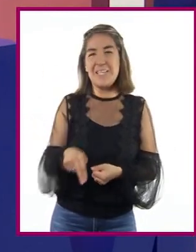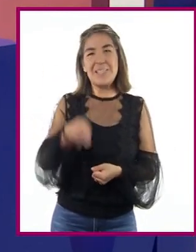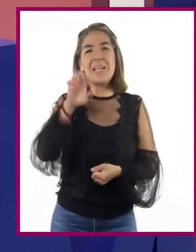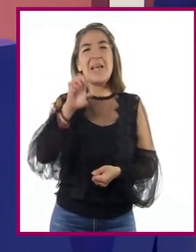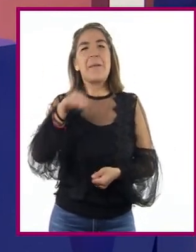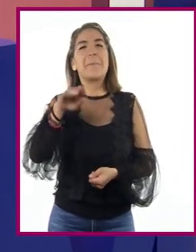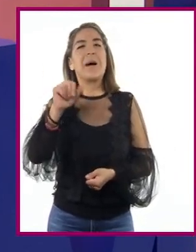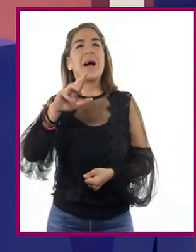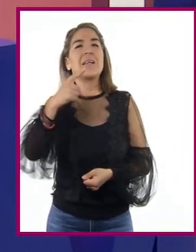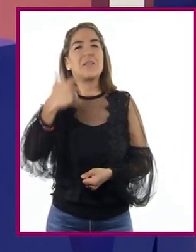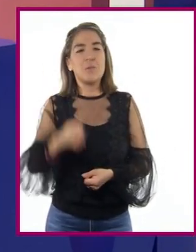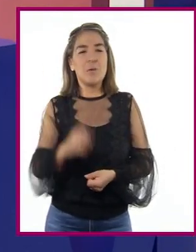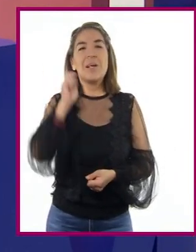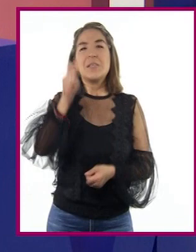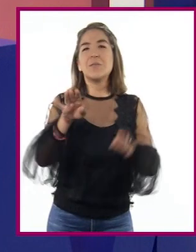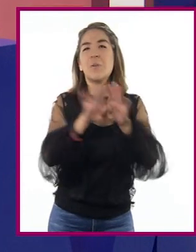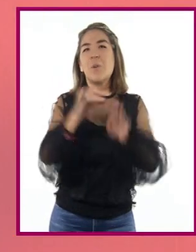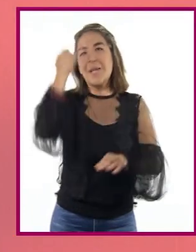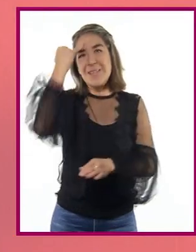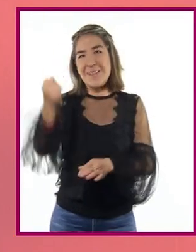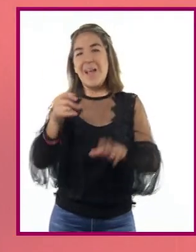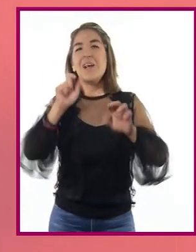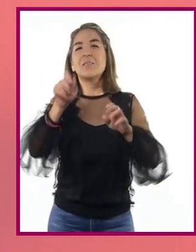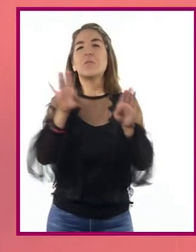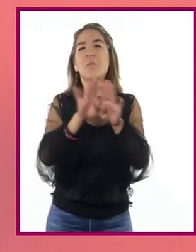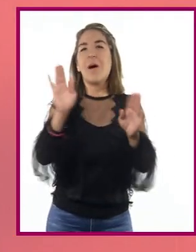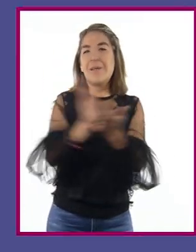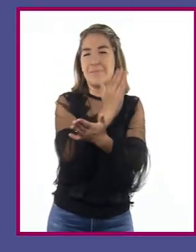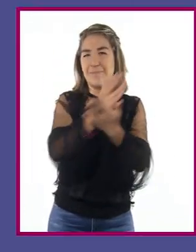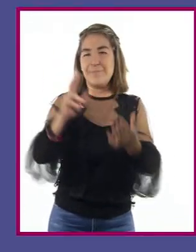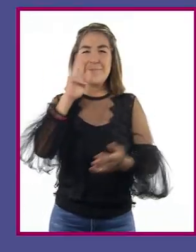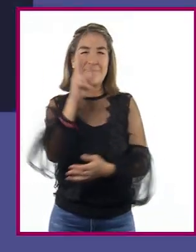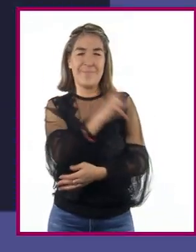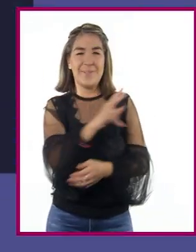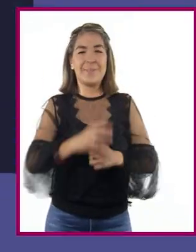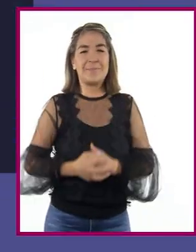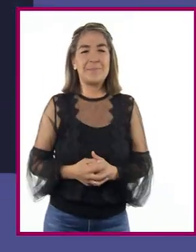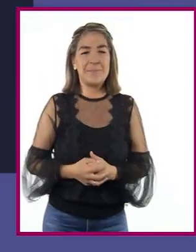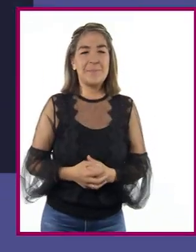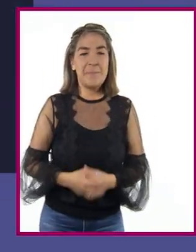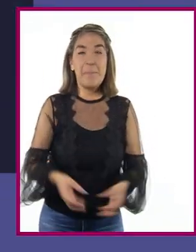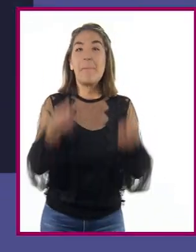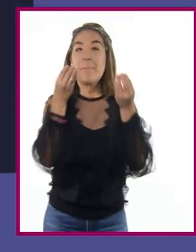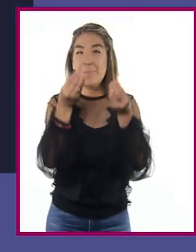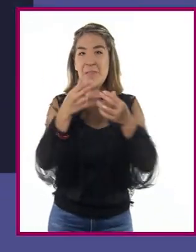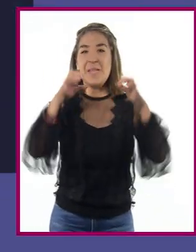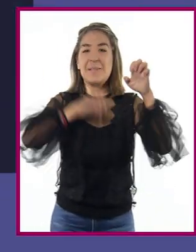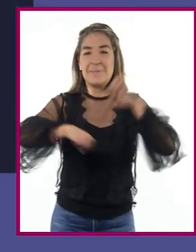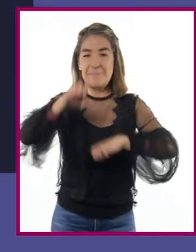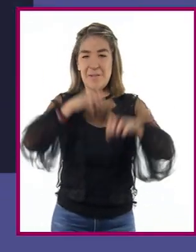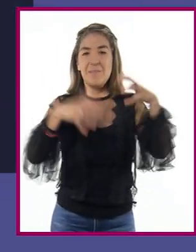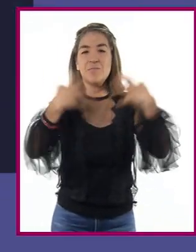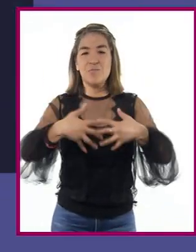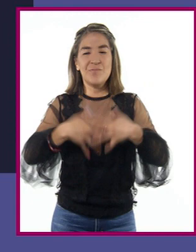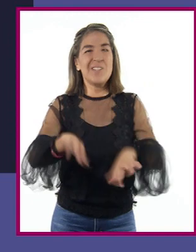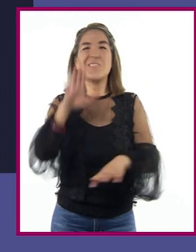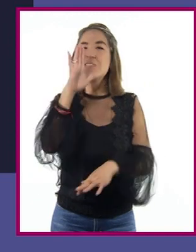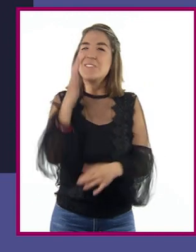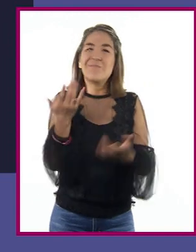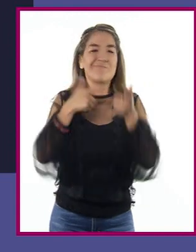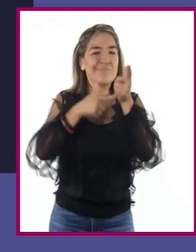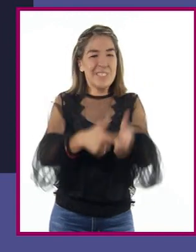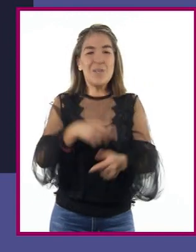dos ideas que contrastan. Quedaría de la siguiente manera. Muchas industrias no han podido dejar de